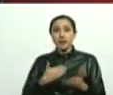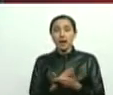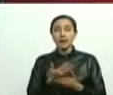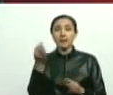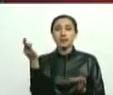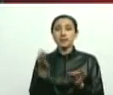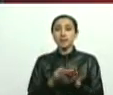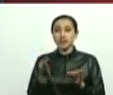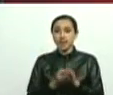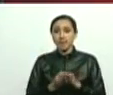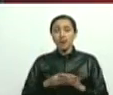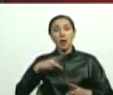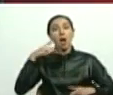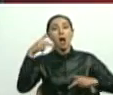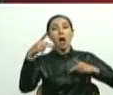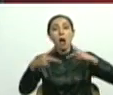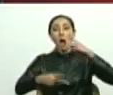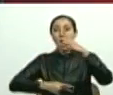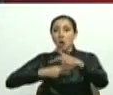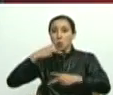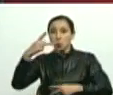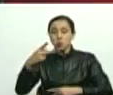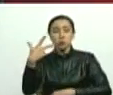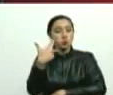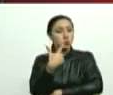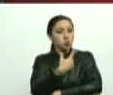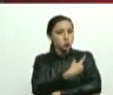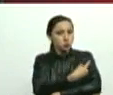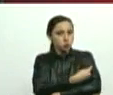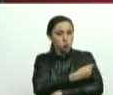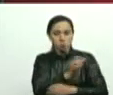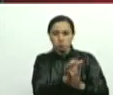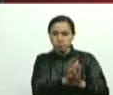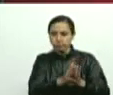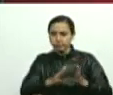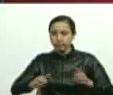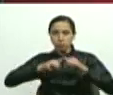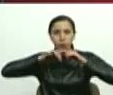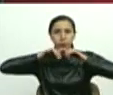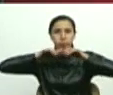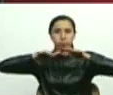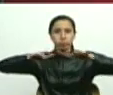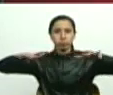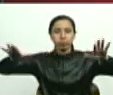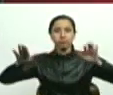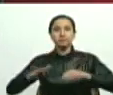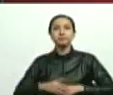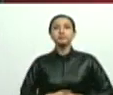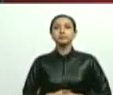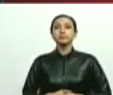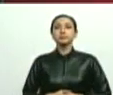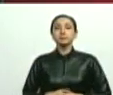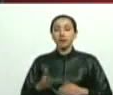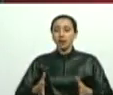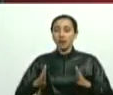el proceso de vacunación masiva para lograr una